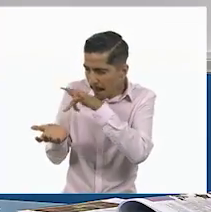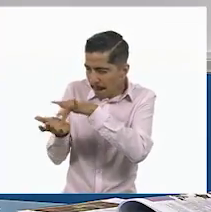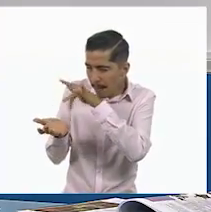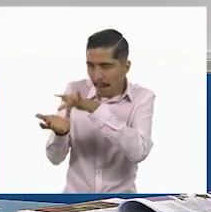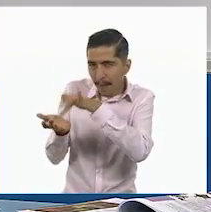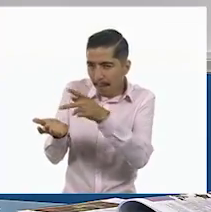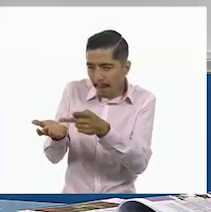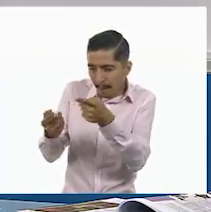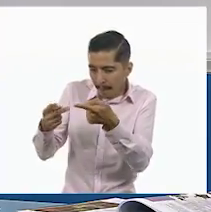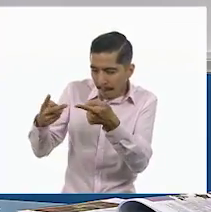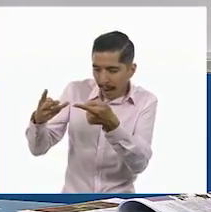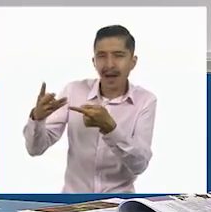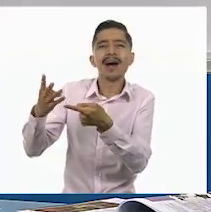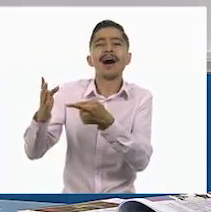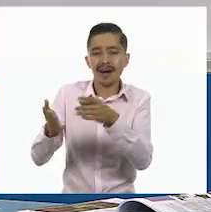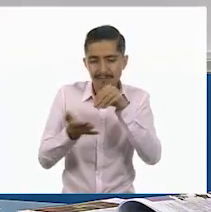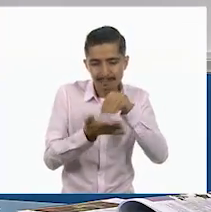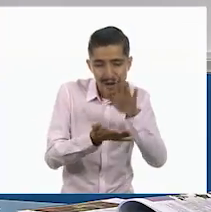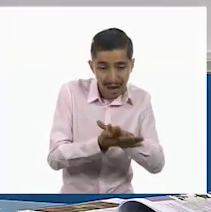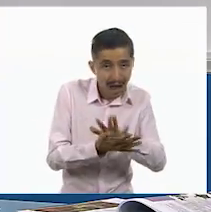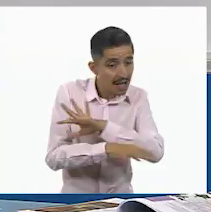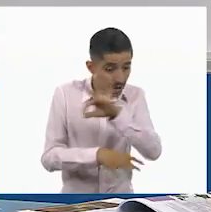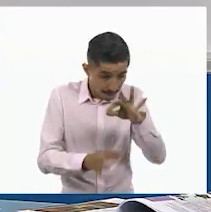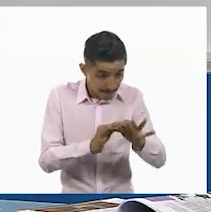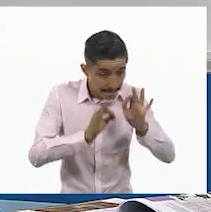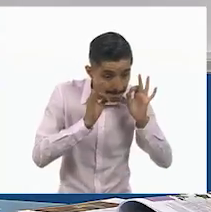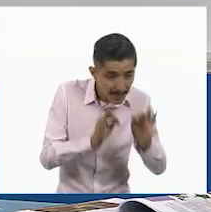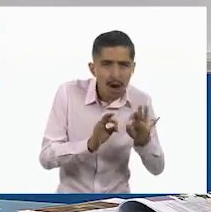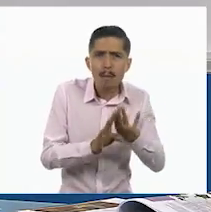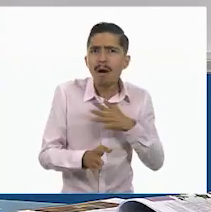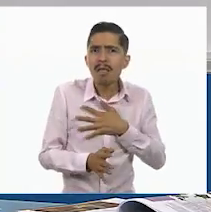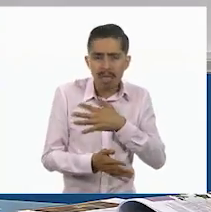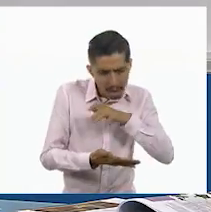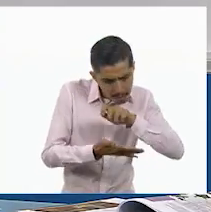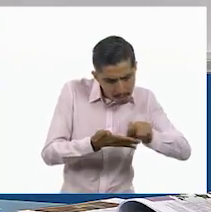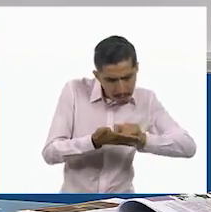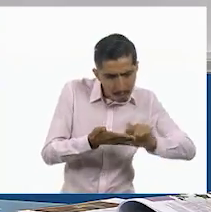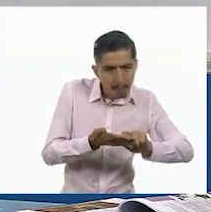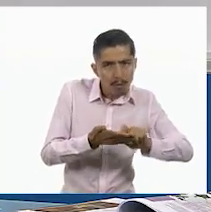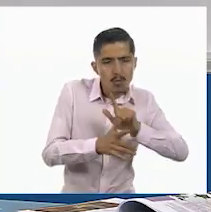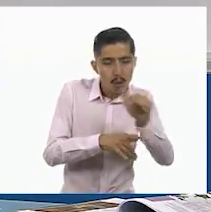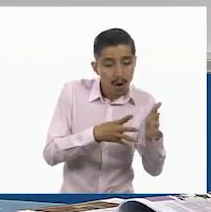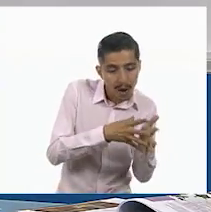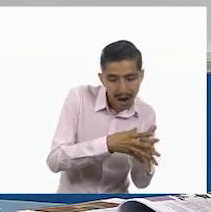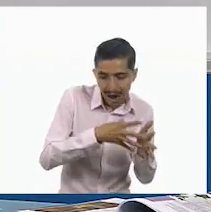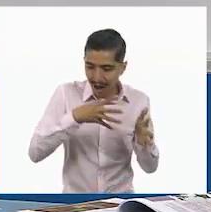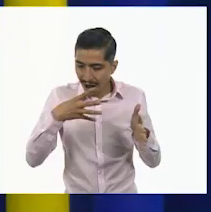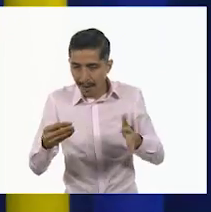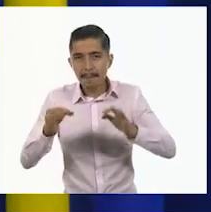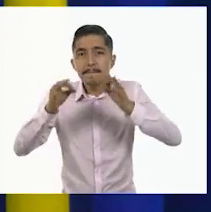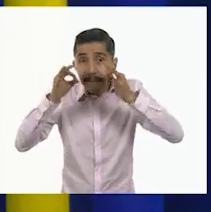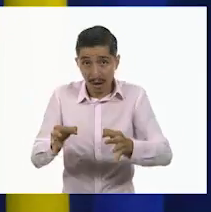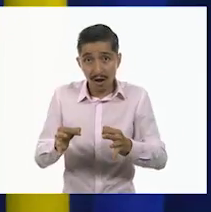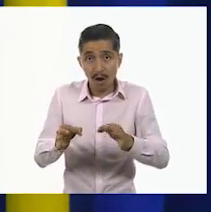es momento de organizarla. Y comienza la redacción. ¿Qué tan buena eres tú para la redacción,